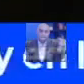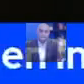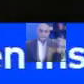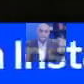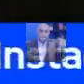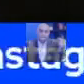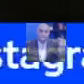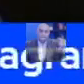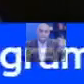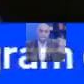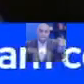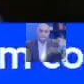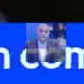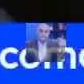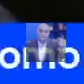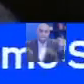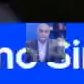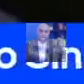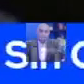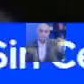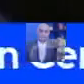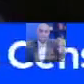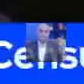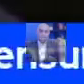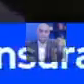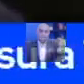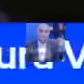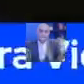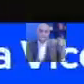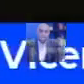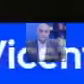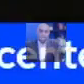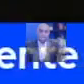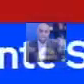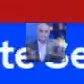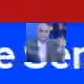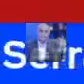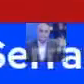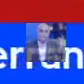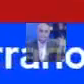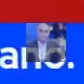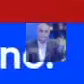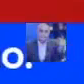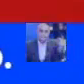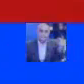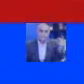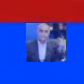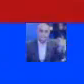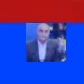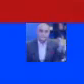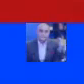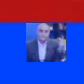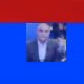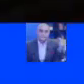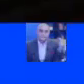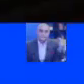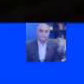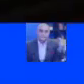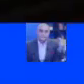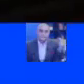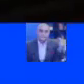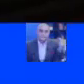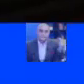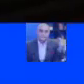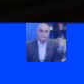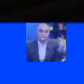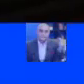y cerrar la puerta, pero quería escuchar tus opiniones y te mando un abrazo, querido Jaime. No, nada más un último apunte, si me lo permites, rápido.